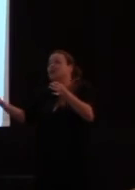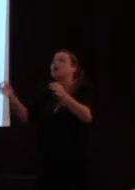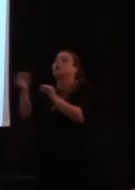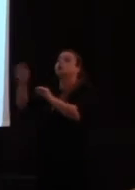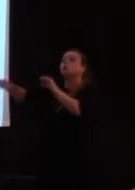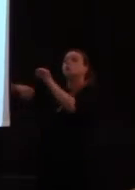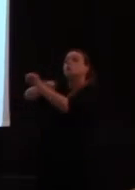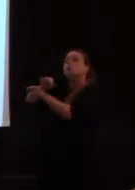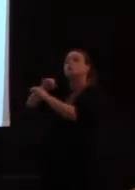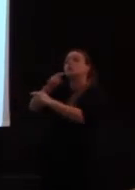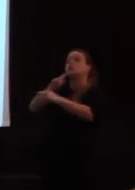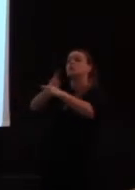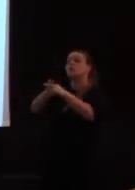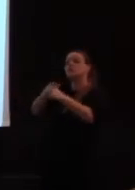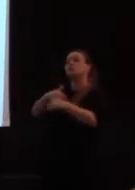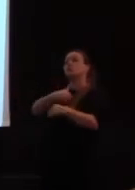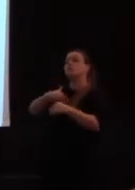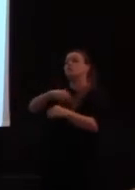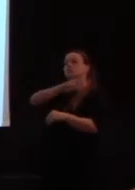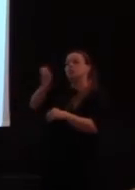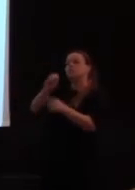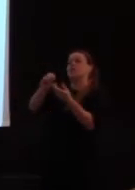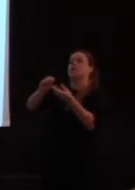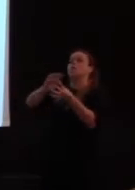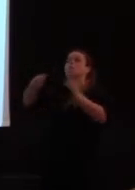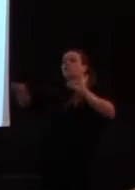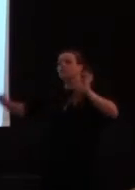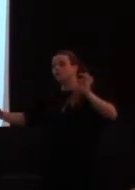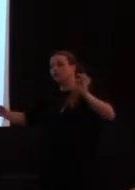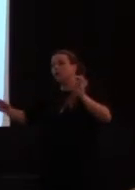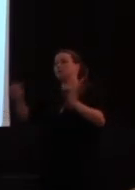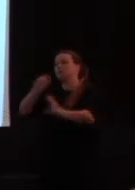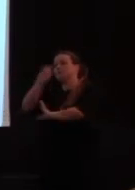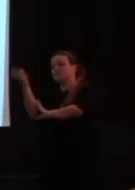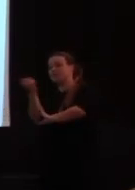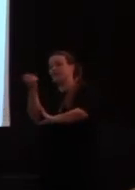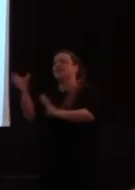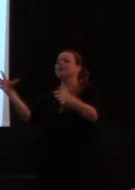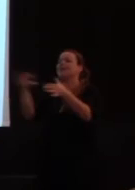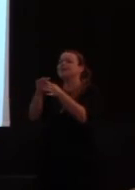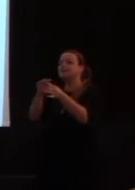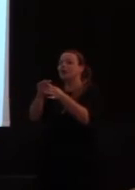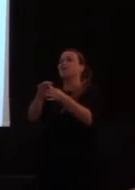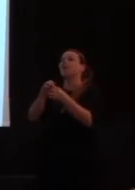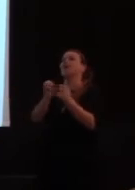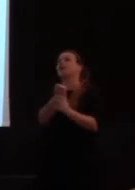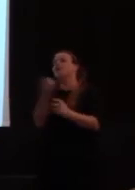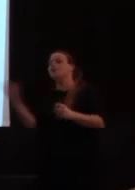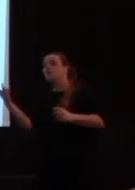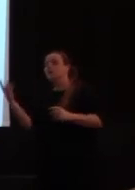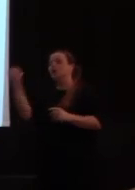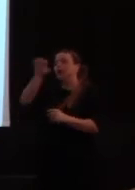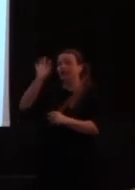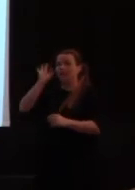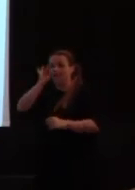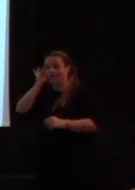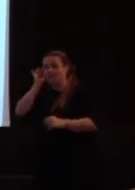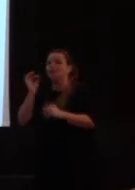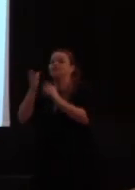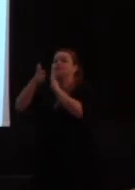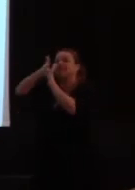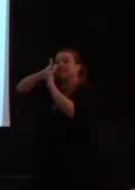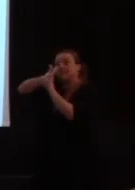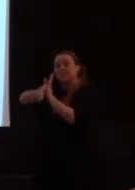de transcripciones. Morfológicamente, variable en relación a la serie de número, semánticamente, adquiere el significado o significación